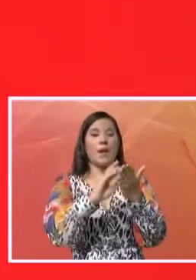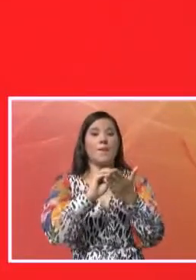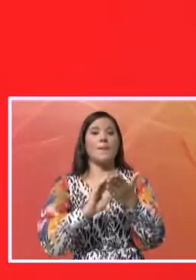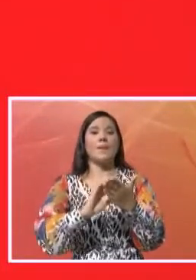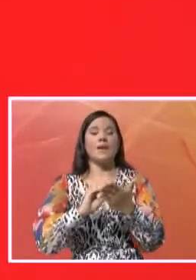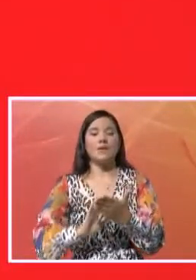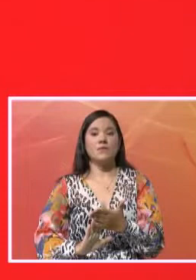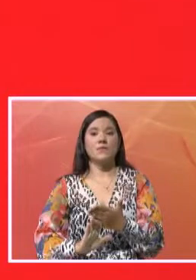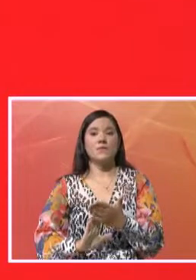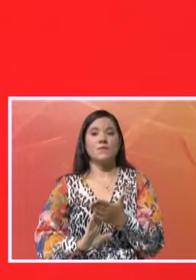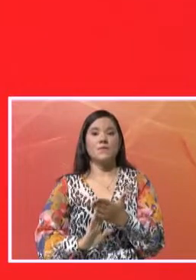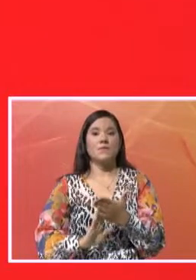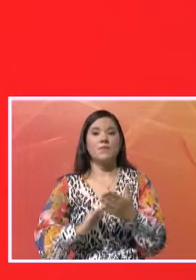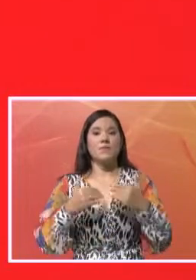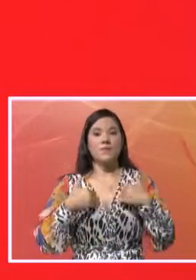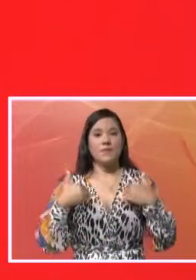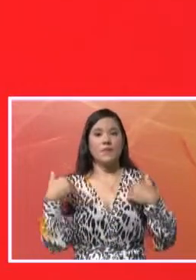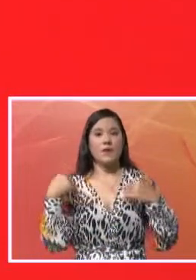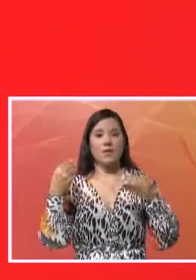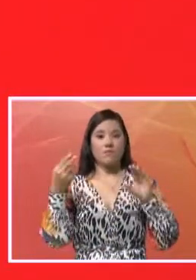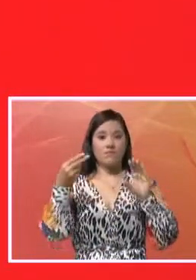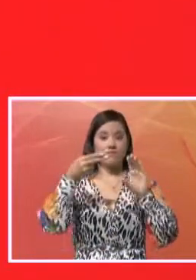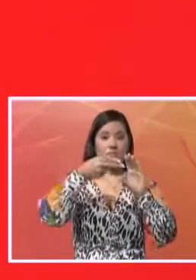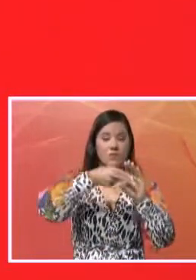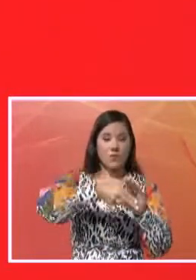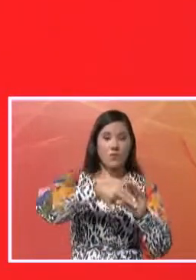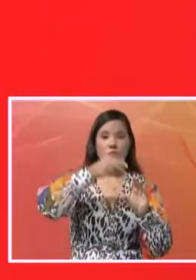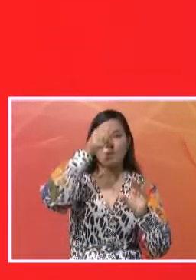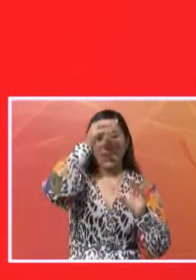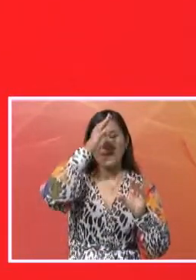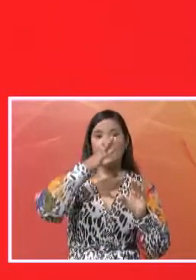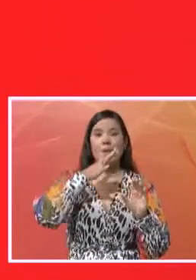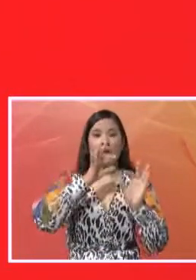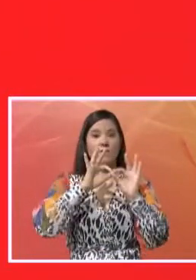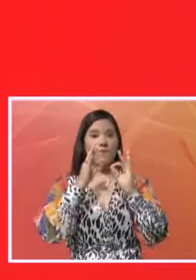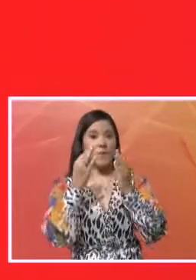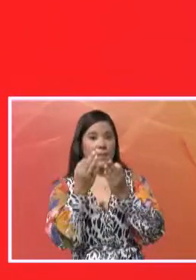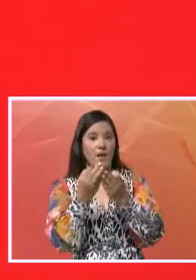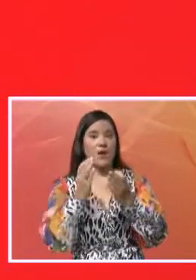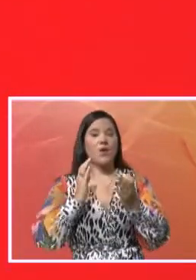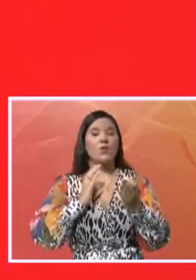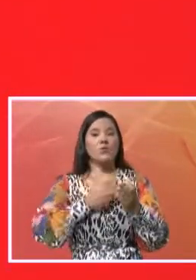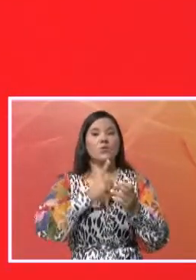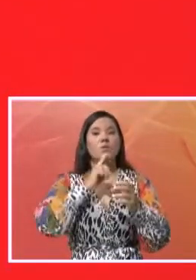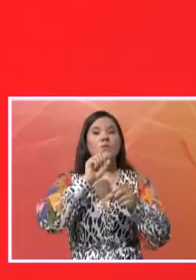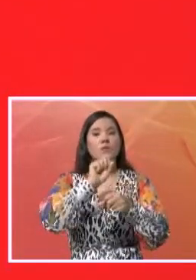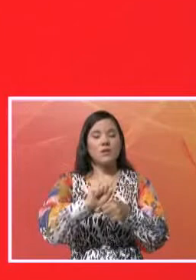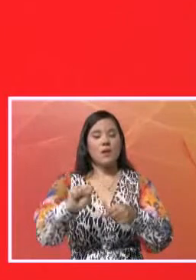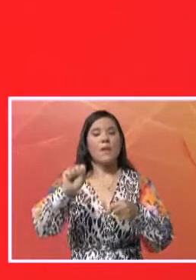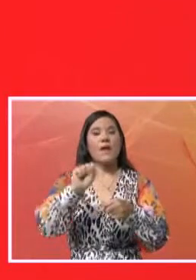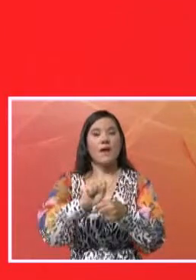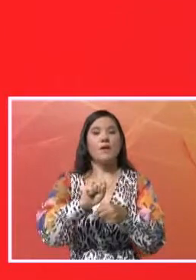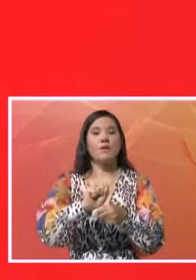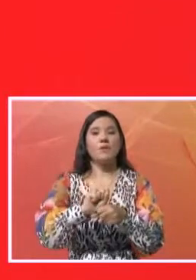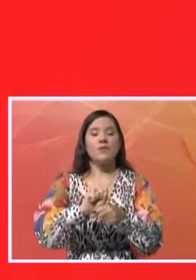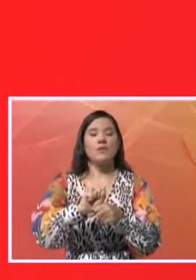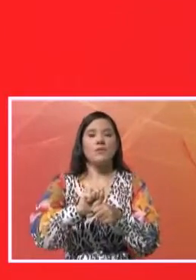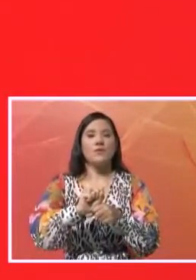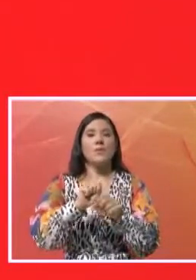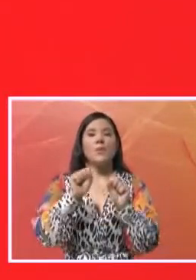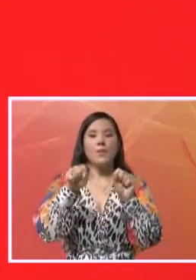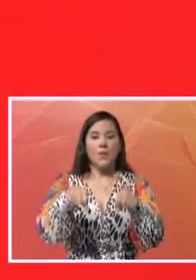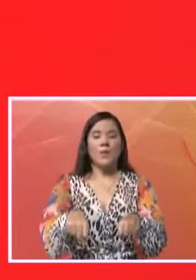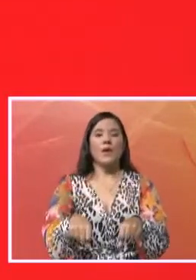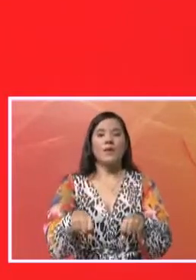por ejemplo la inclusión de los padres en el núcleo familiar claro nosotros hemos trabajado estamos trabajando eso los fines de que eso se